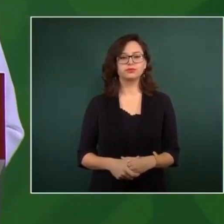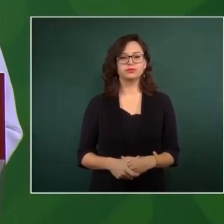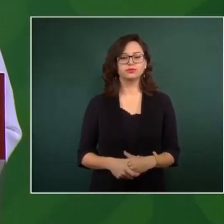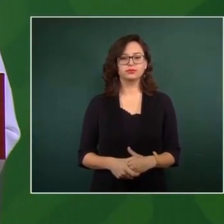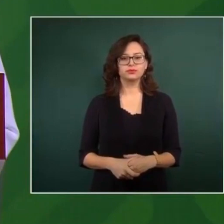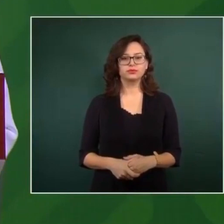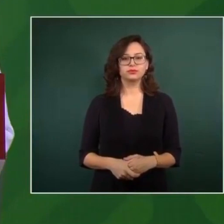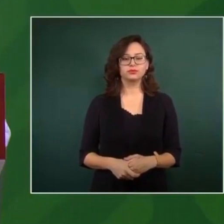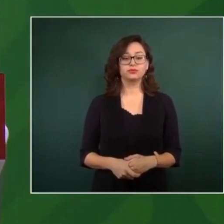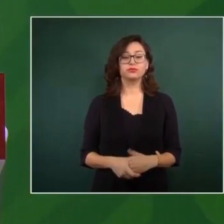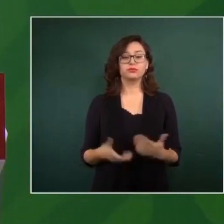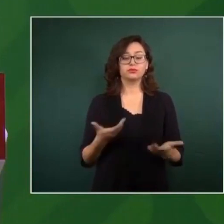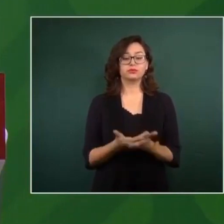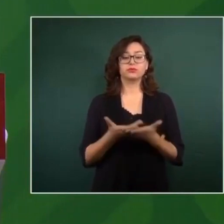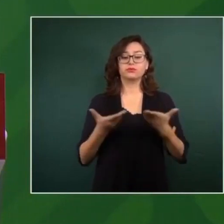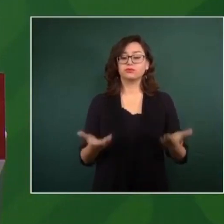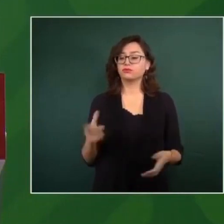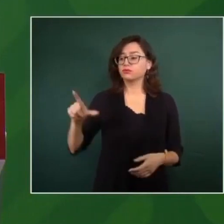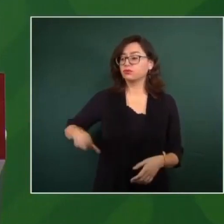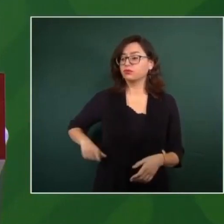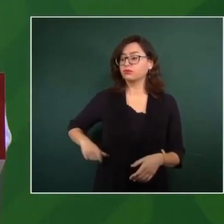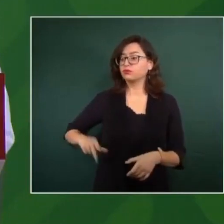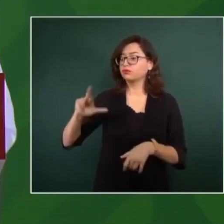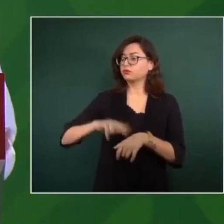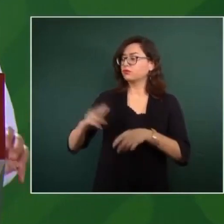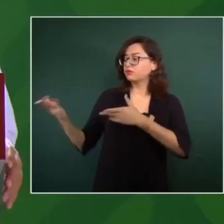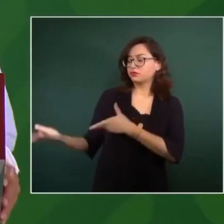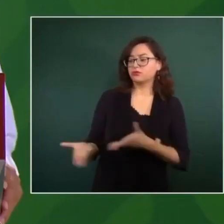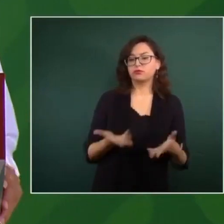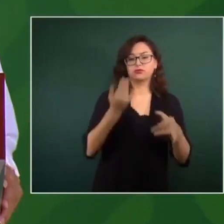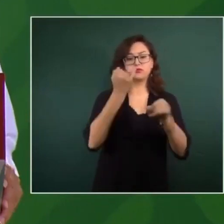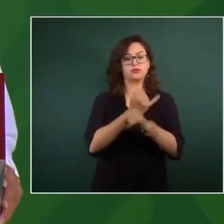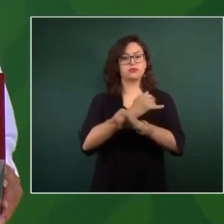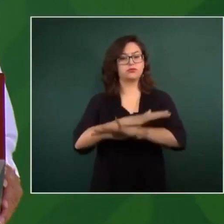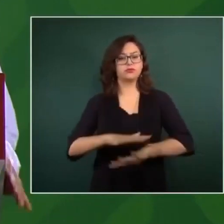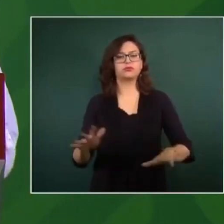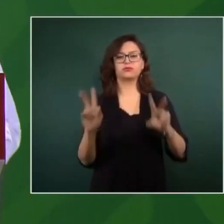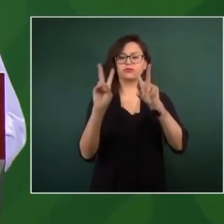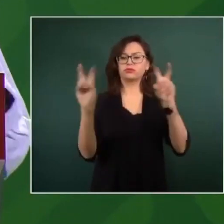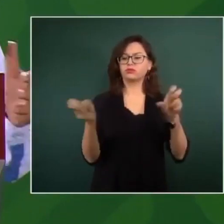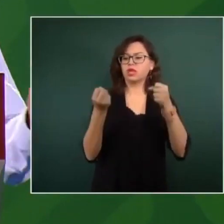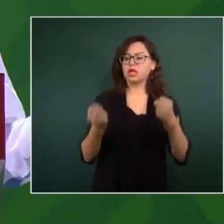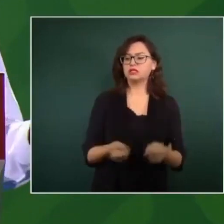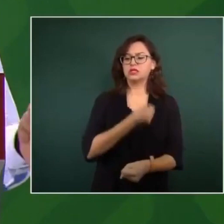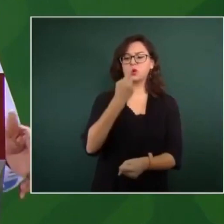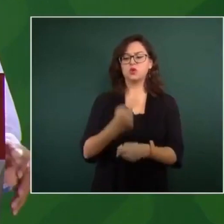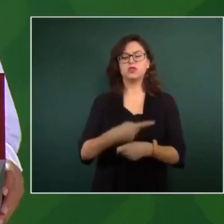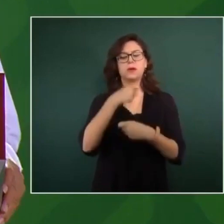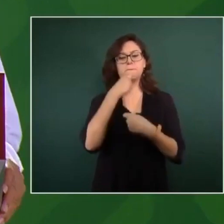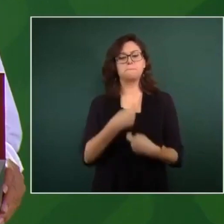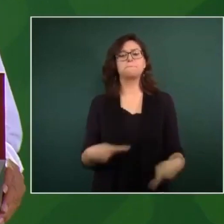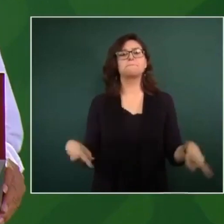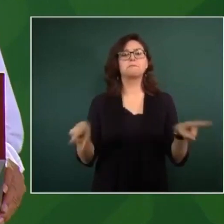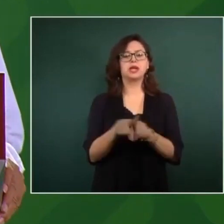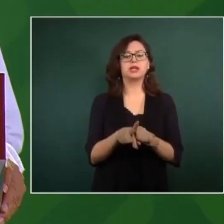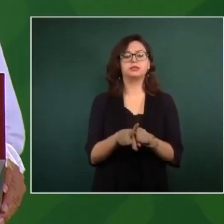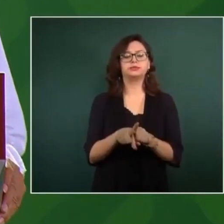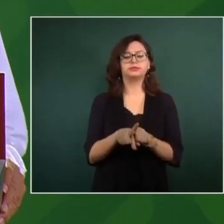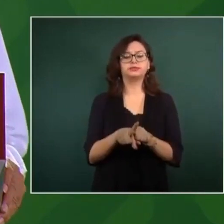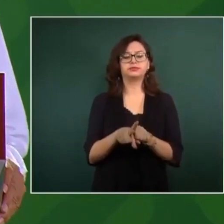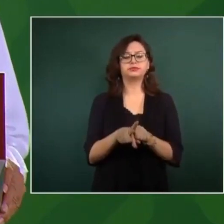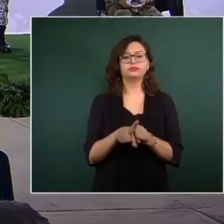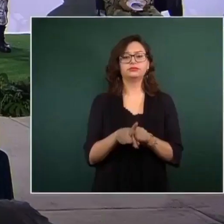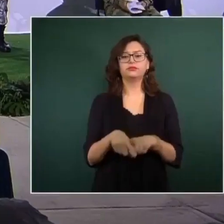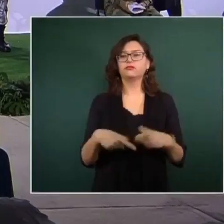pidió que el fiscal gertz manero lo tome en cuenta y busque la forma de difundirlo sin violar el debido proceso insistió